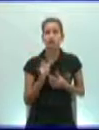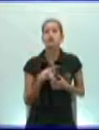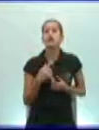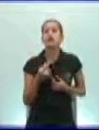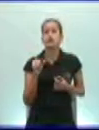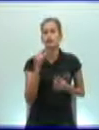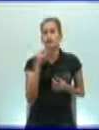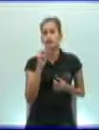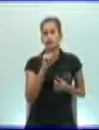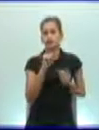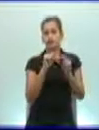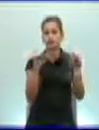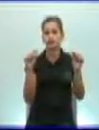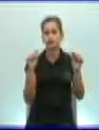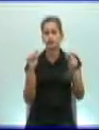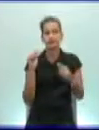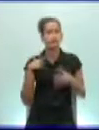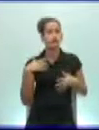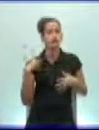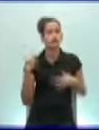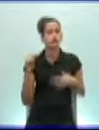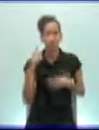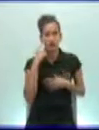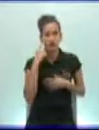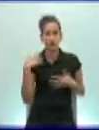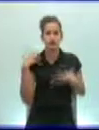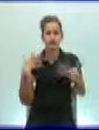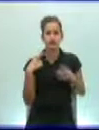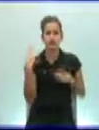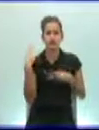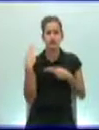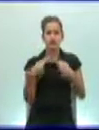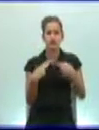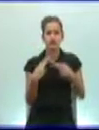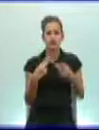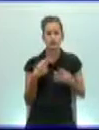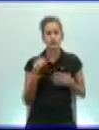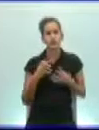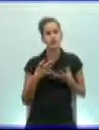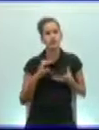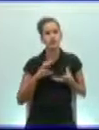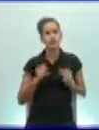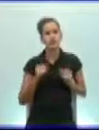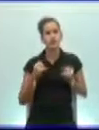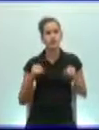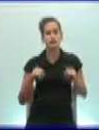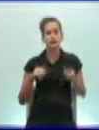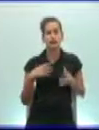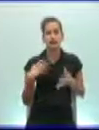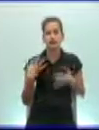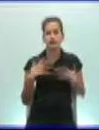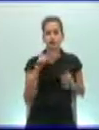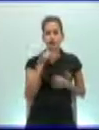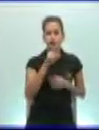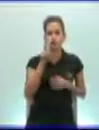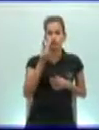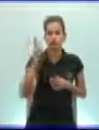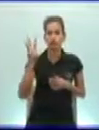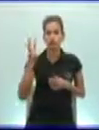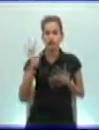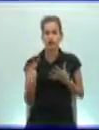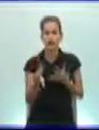inmediato les presento la actividad que van a realizar de forma independiente, copiando actividad 1, 2 y 3 de la